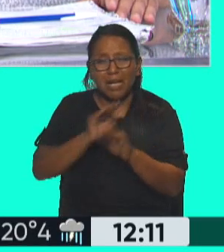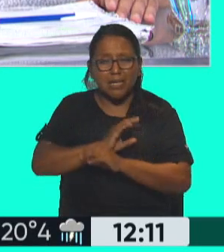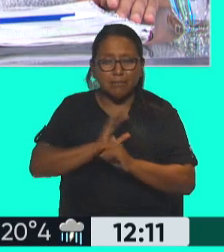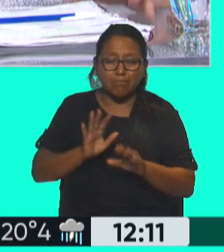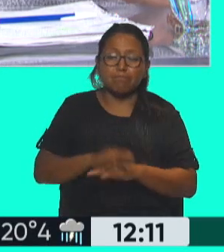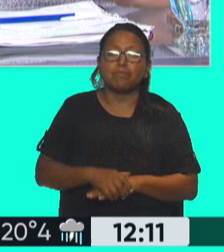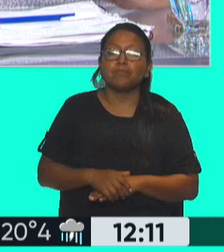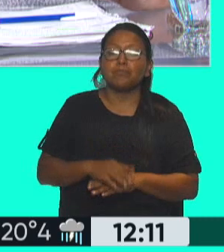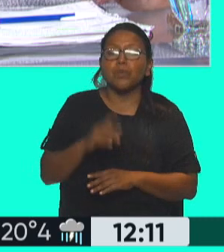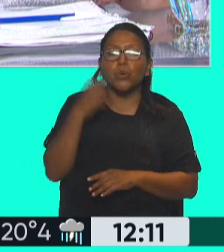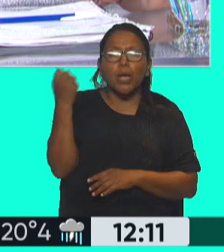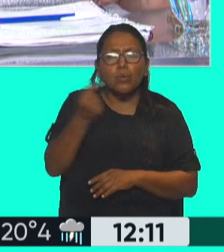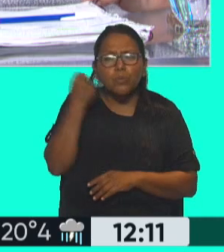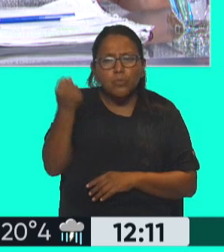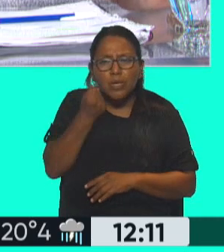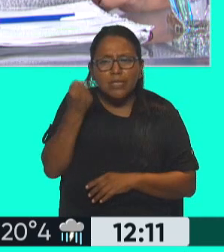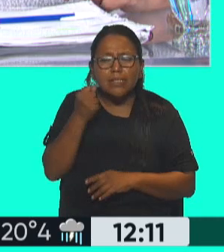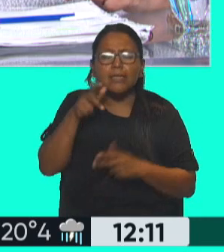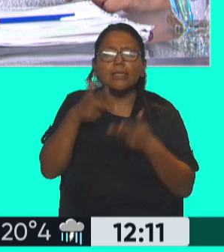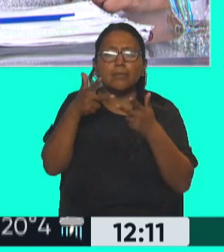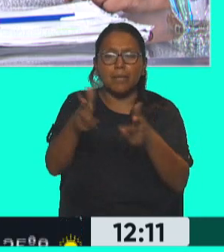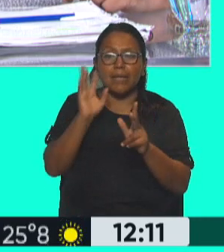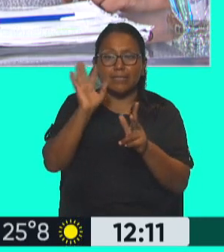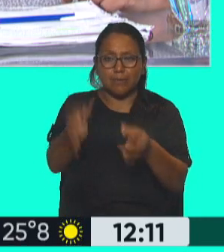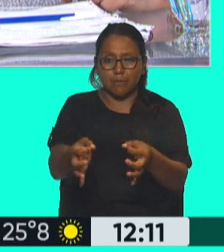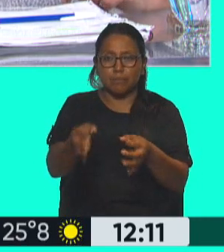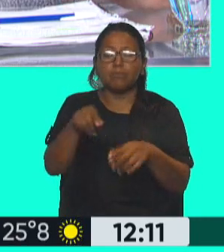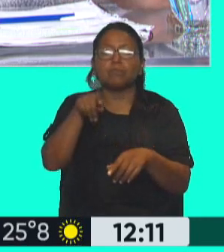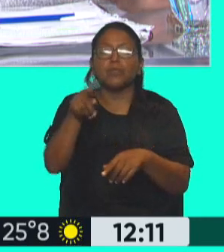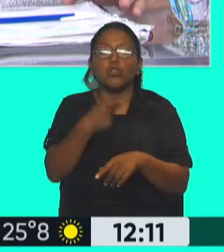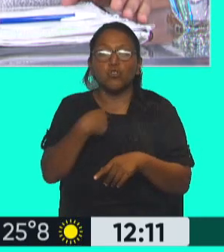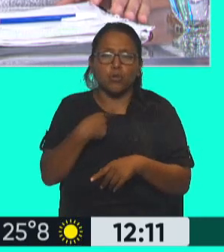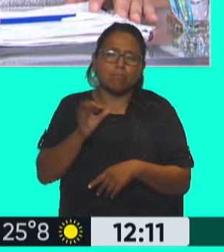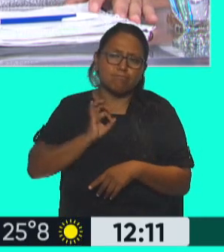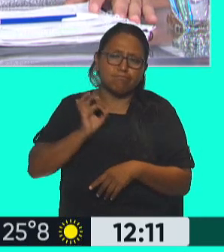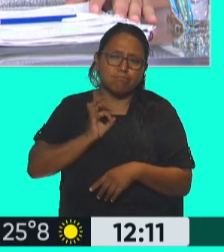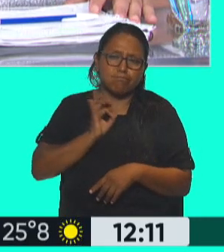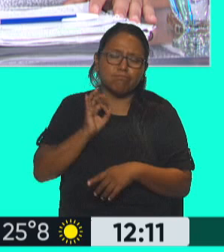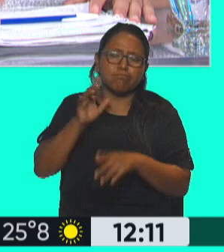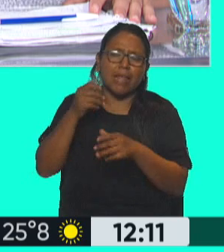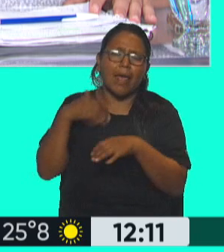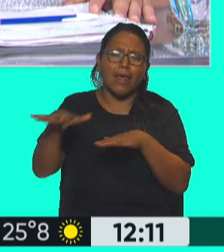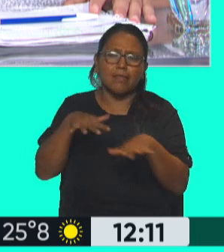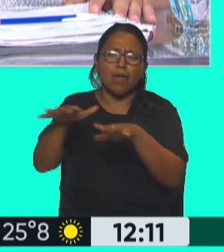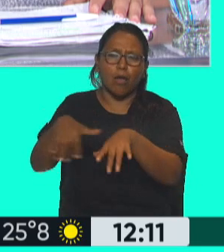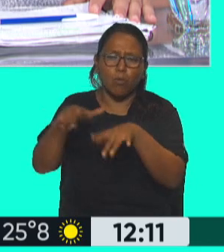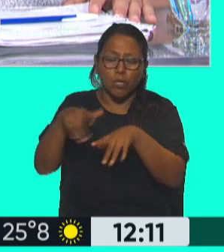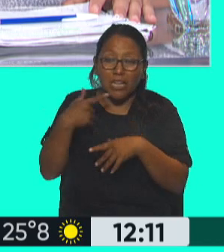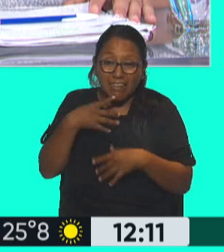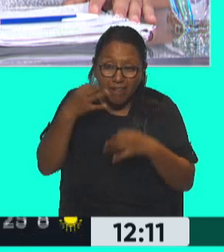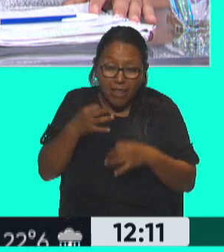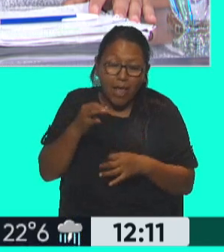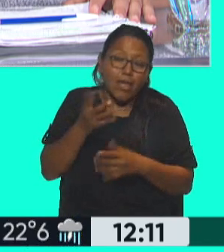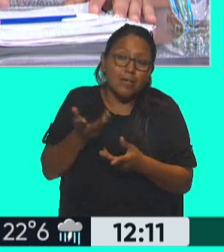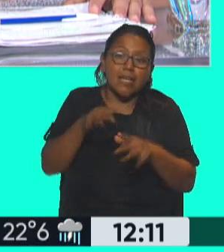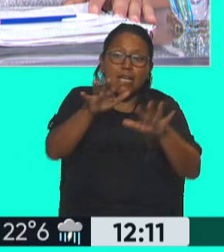Un detalle muy importante para tener en cuenta. Yo tengo muchos años en la actividad agropecuaria. Nunca he visto la